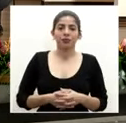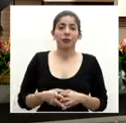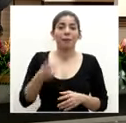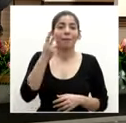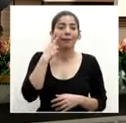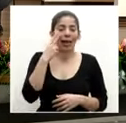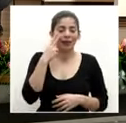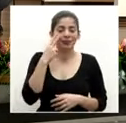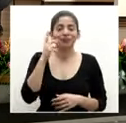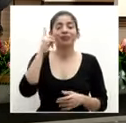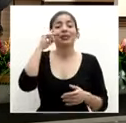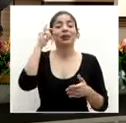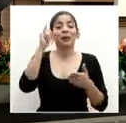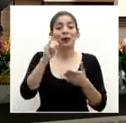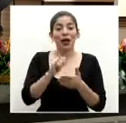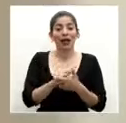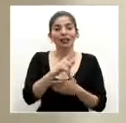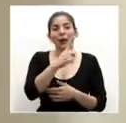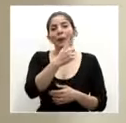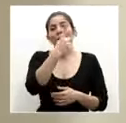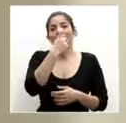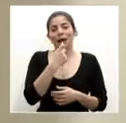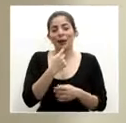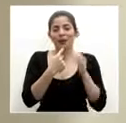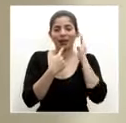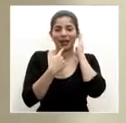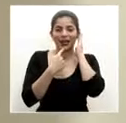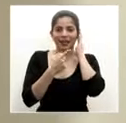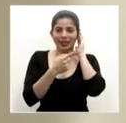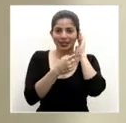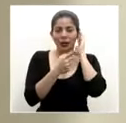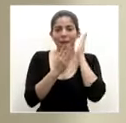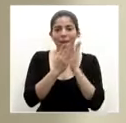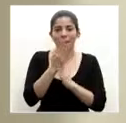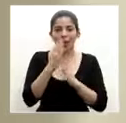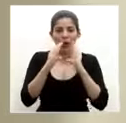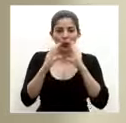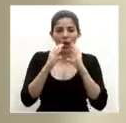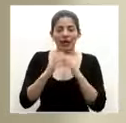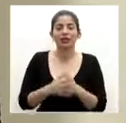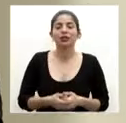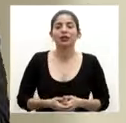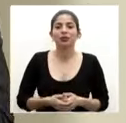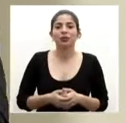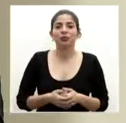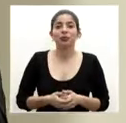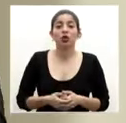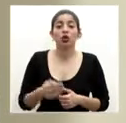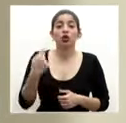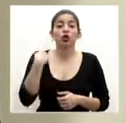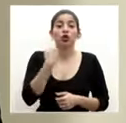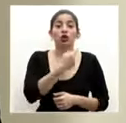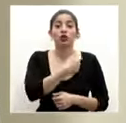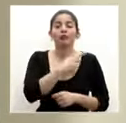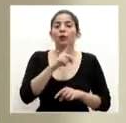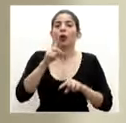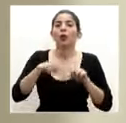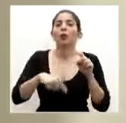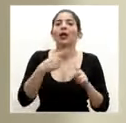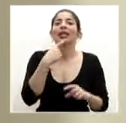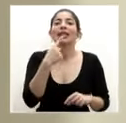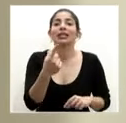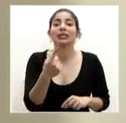Bien, por eso mismo, esa pregunta que hace este medio, es que nosotros no podemos decir